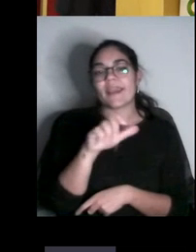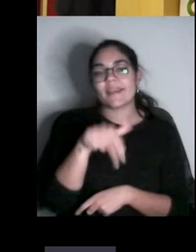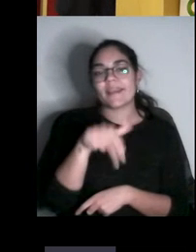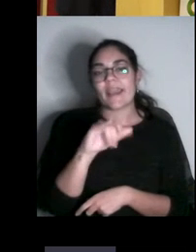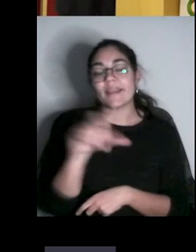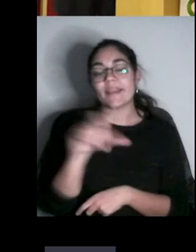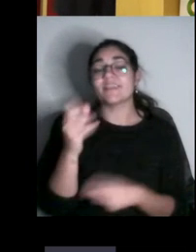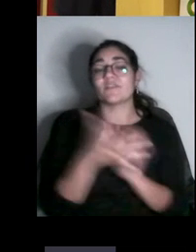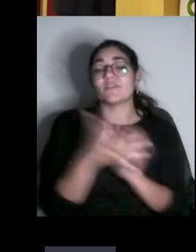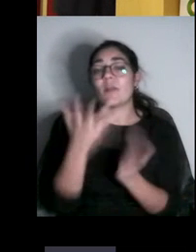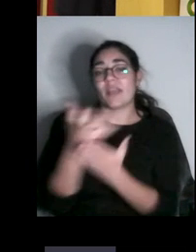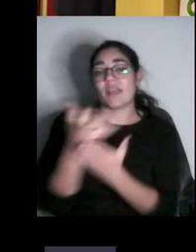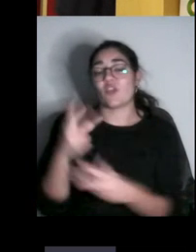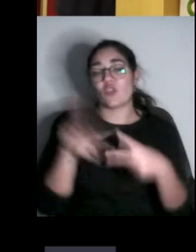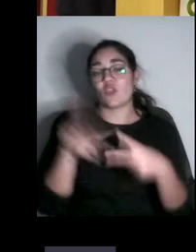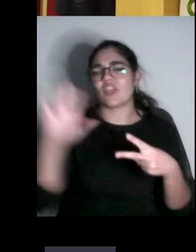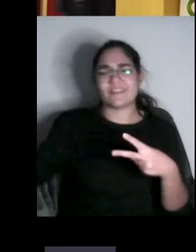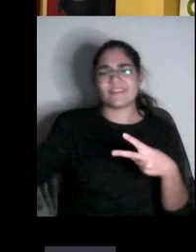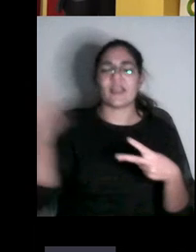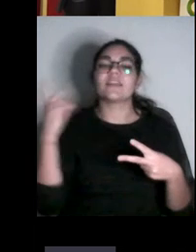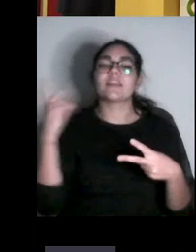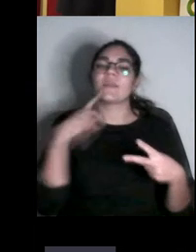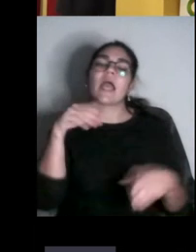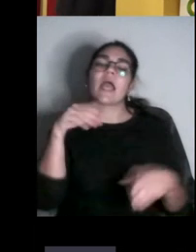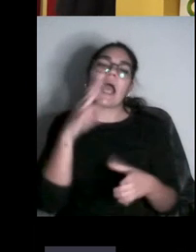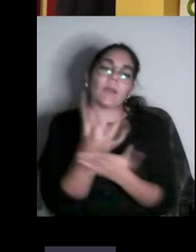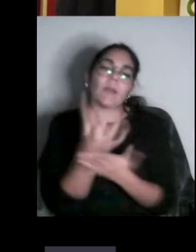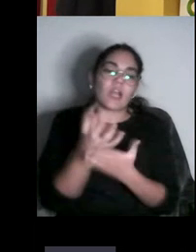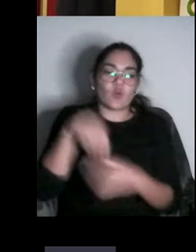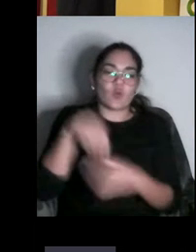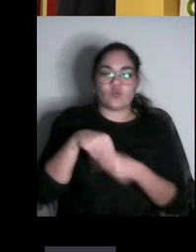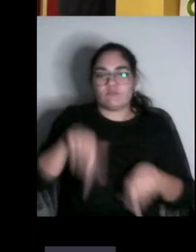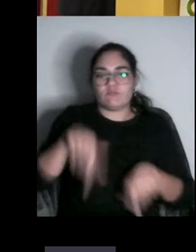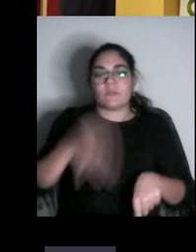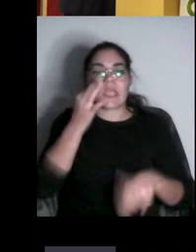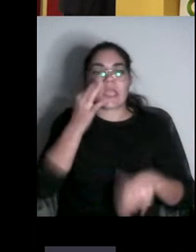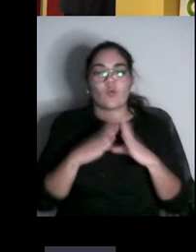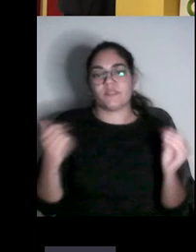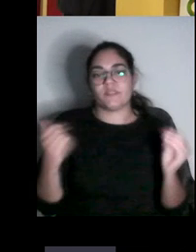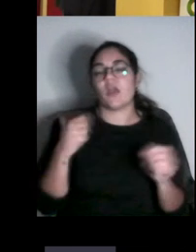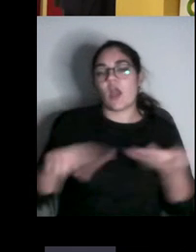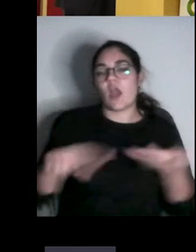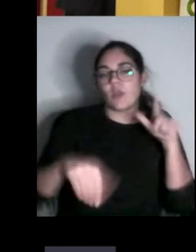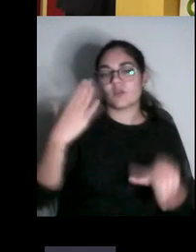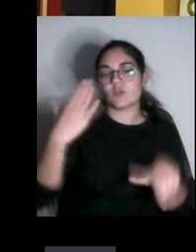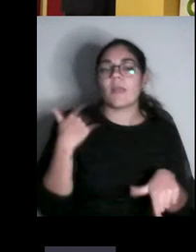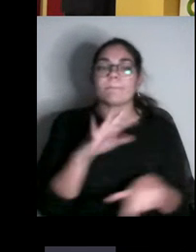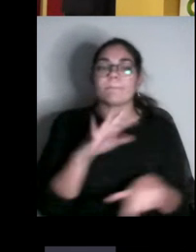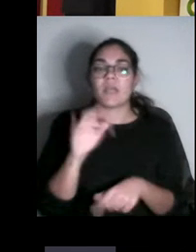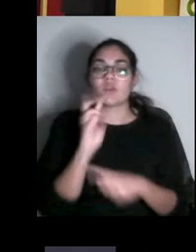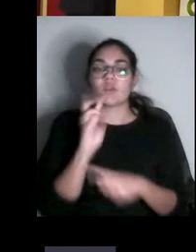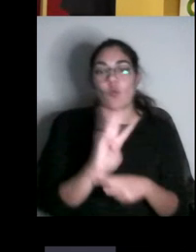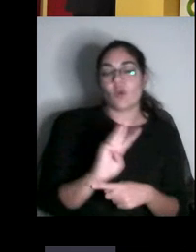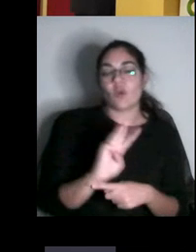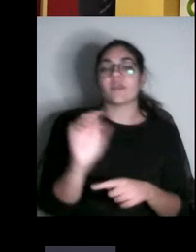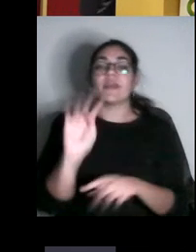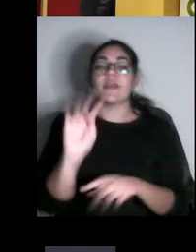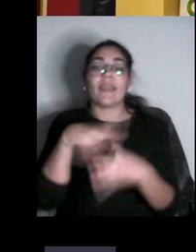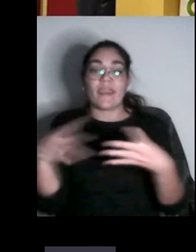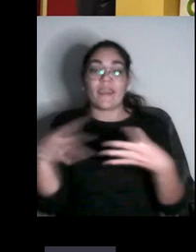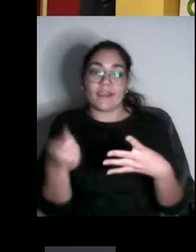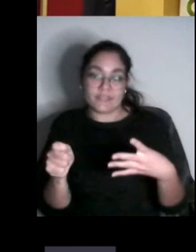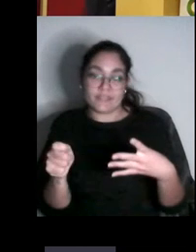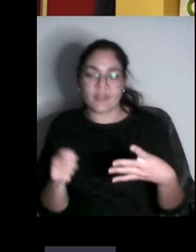y seguimos usando los programas que usamos en nuestra aplicación habitualmente que sea mujer y expert y lo haremos